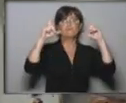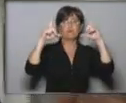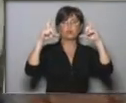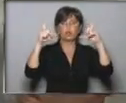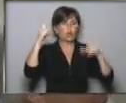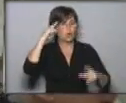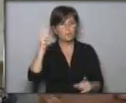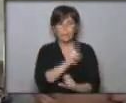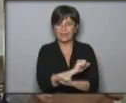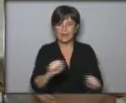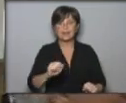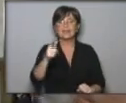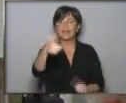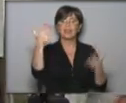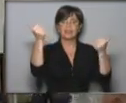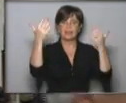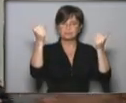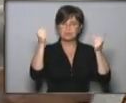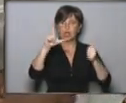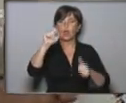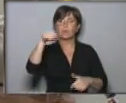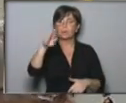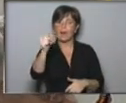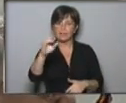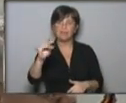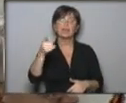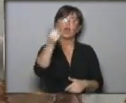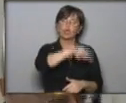no lo pueden creer, ahí se despide de Lombardi y de Celli.